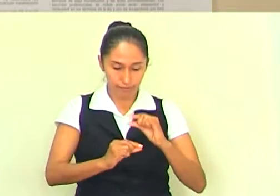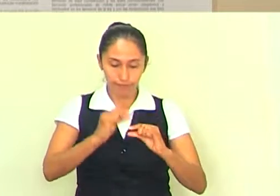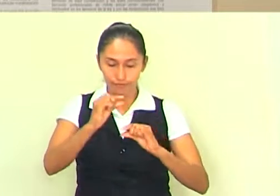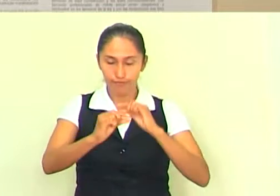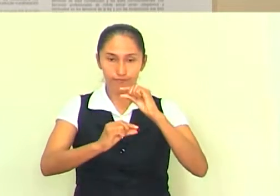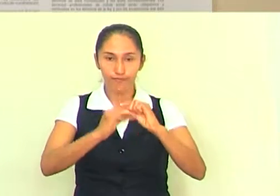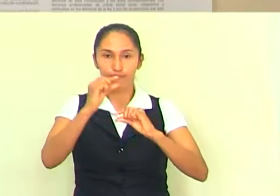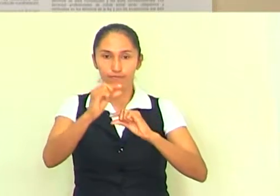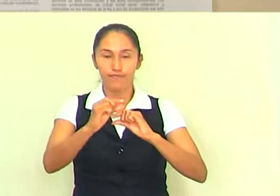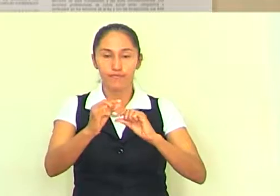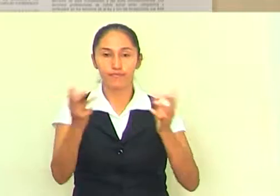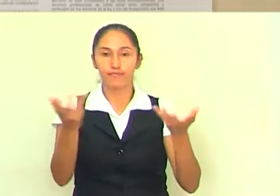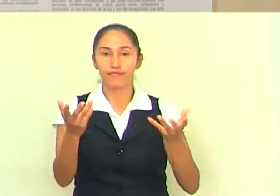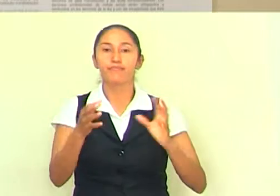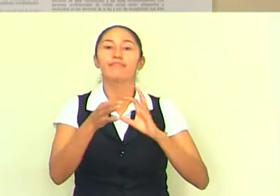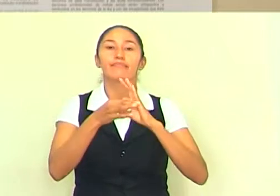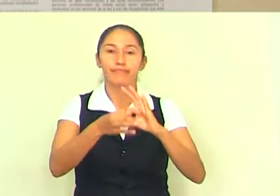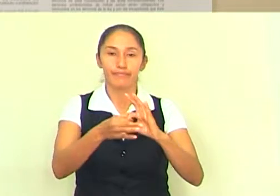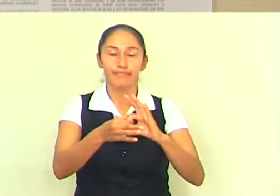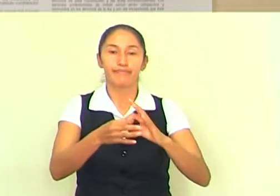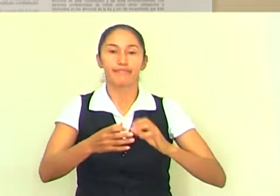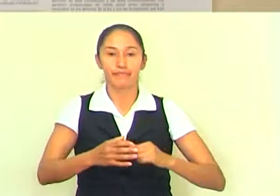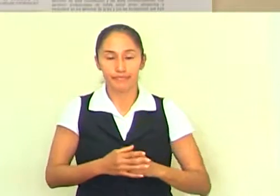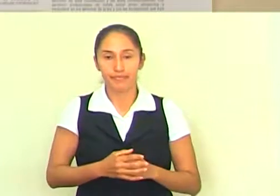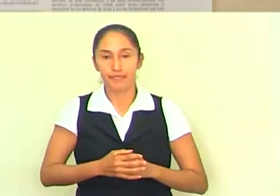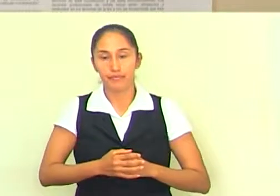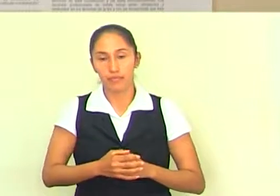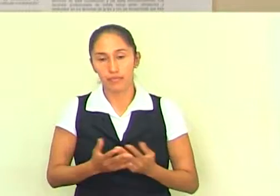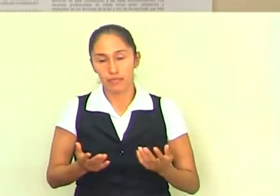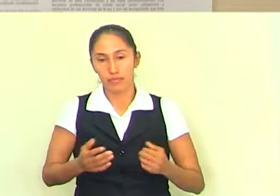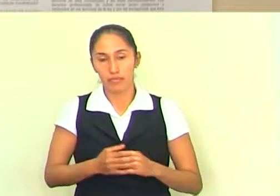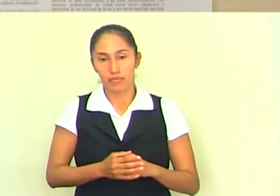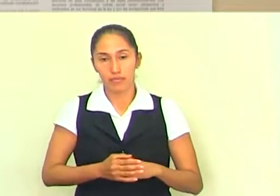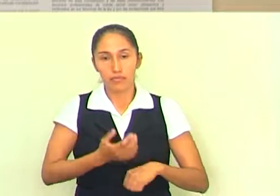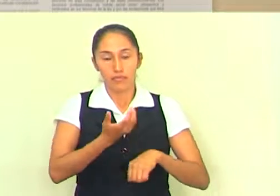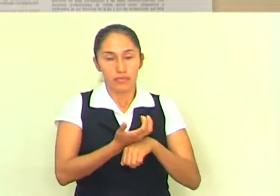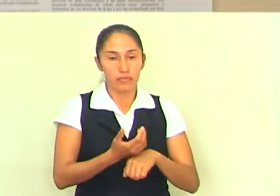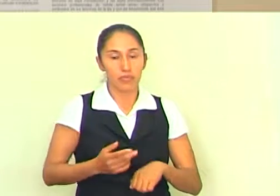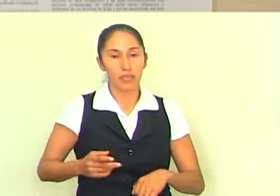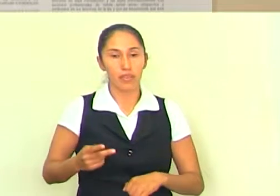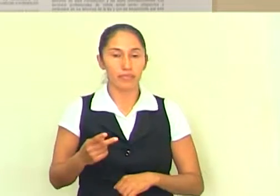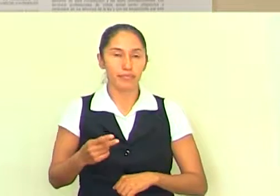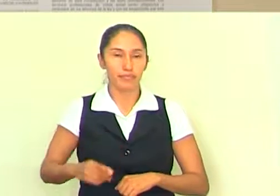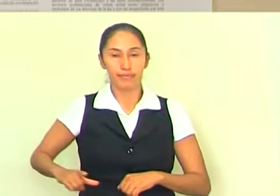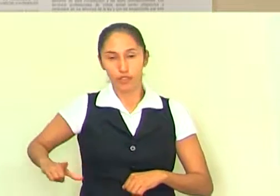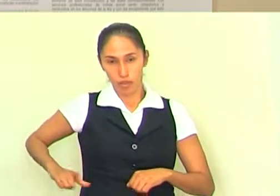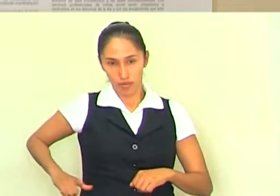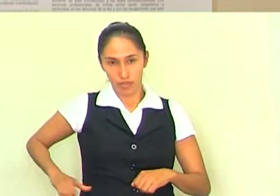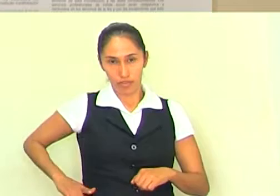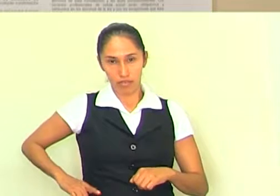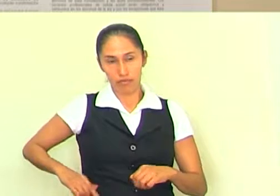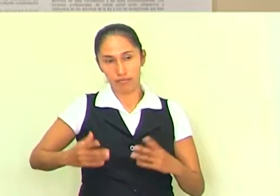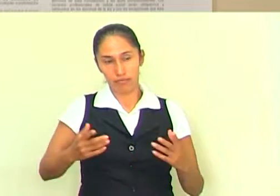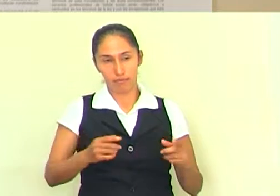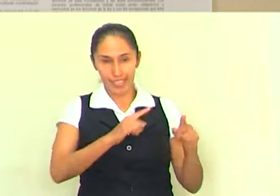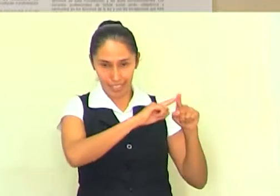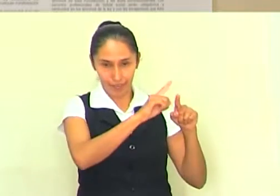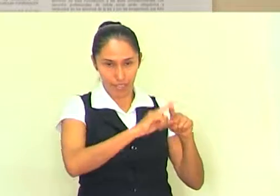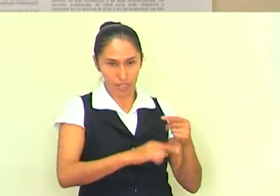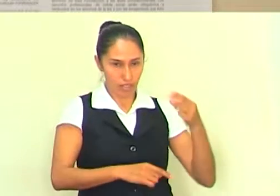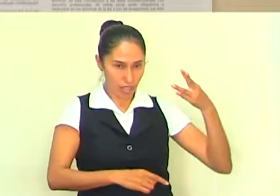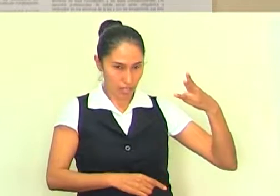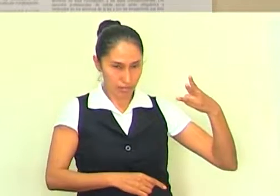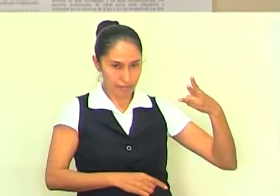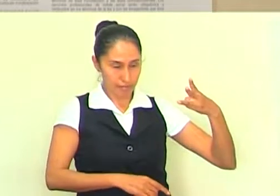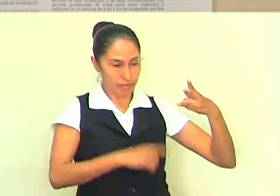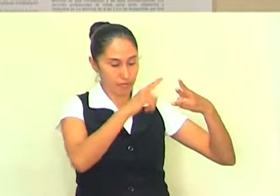de ir avanzando de manera progresiva y que el Estado, el gobierno, pues los diferentes niveles de gobierno,